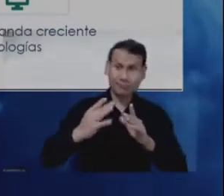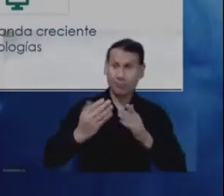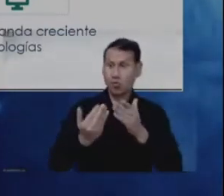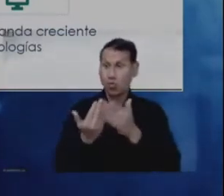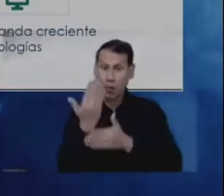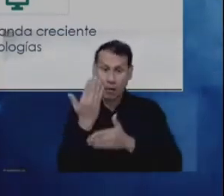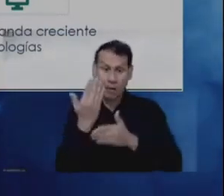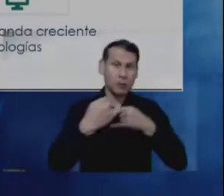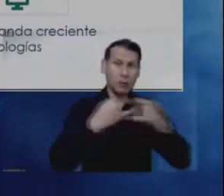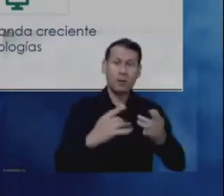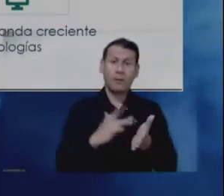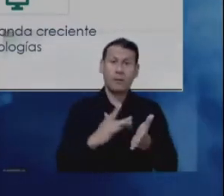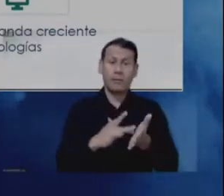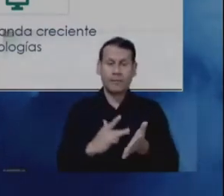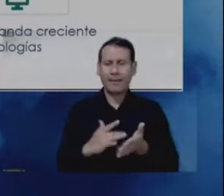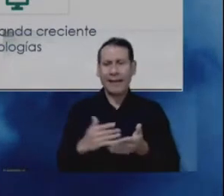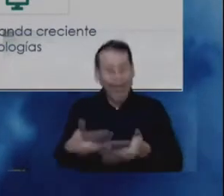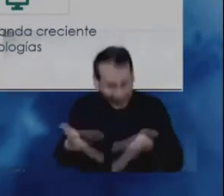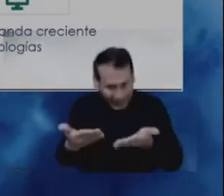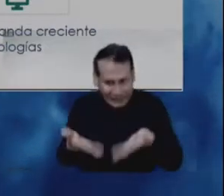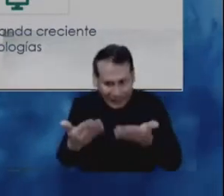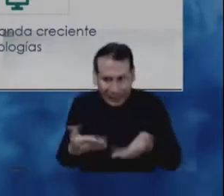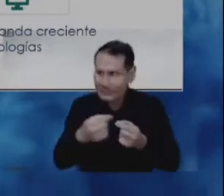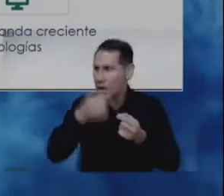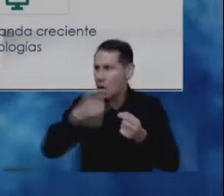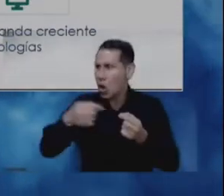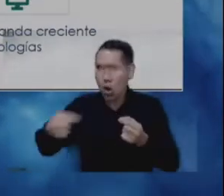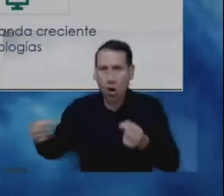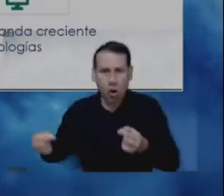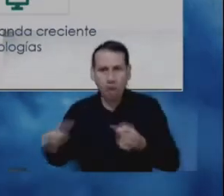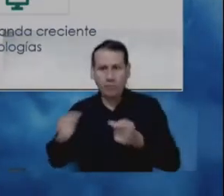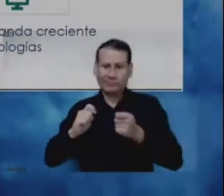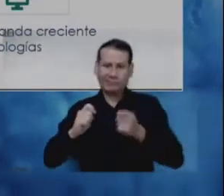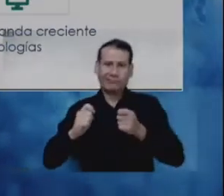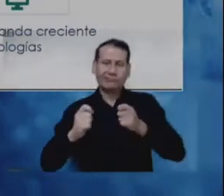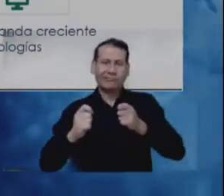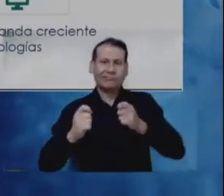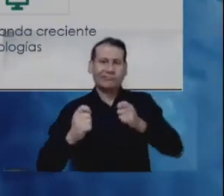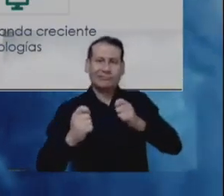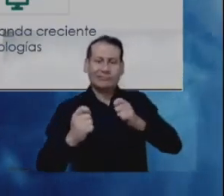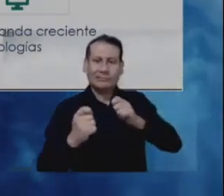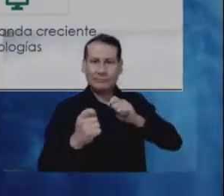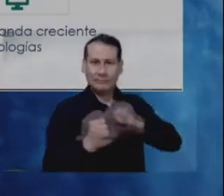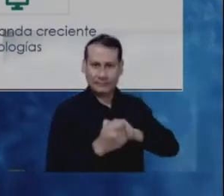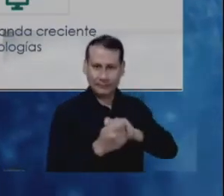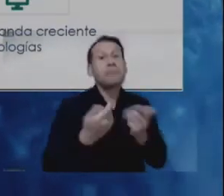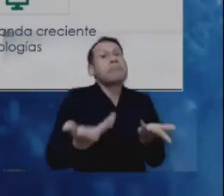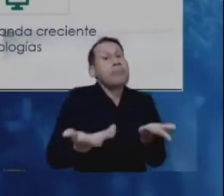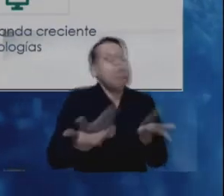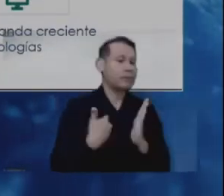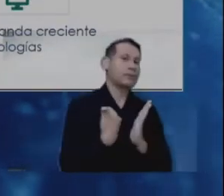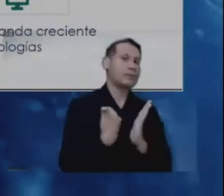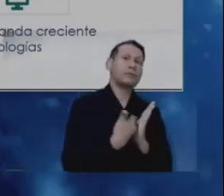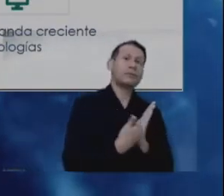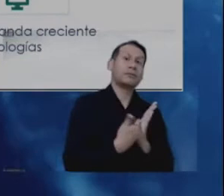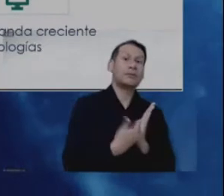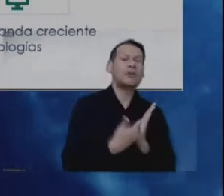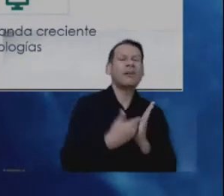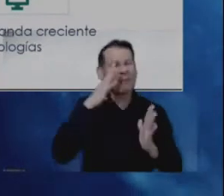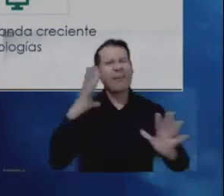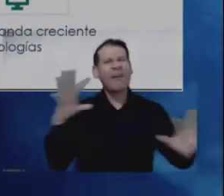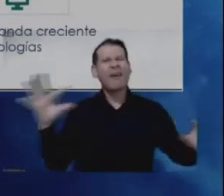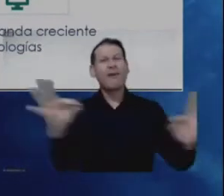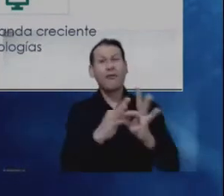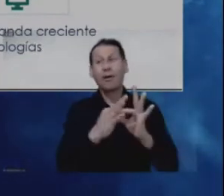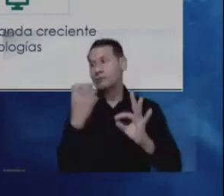promover esa digitalización de la economía y pues de la sociedad colombiana en general, basado en evidencia, con enfoque prospectivo y a nivel